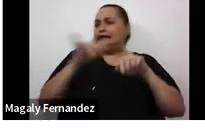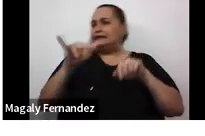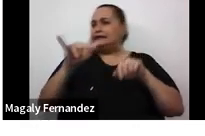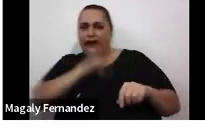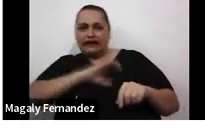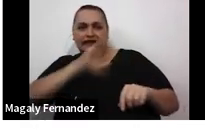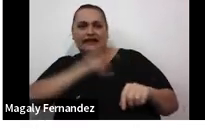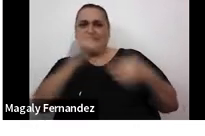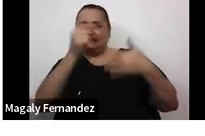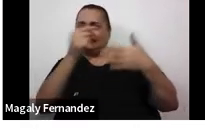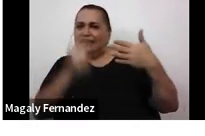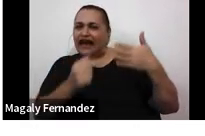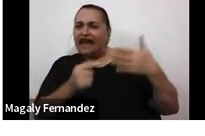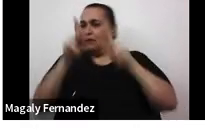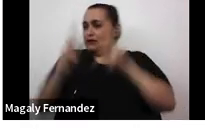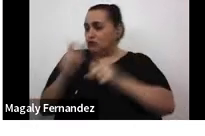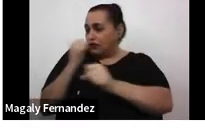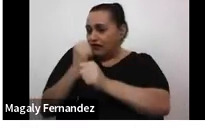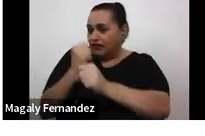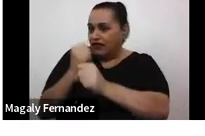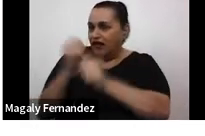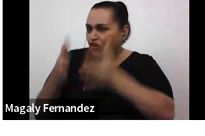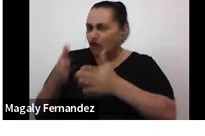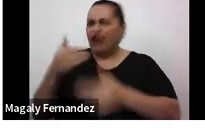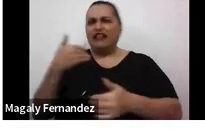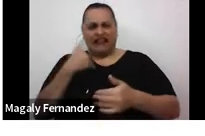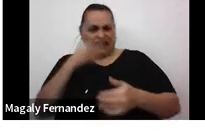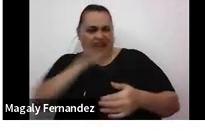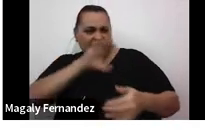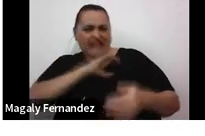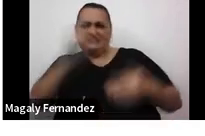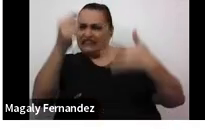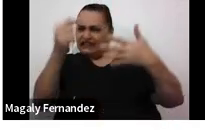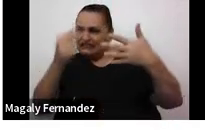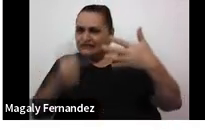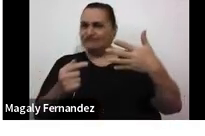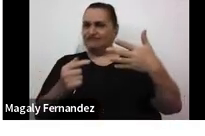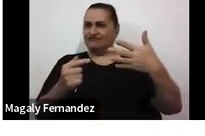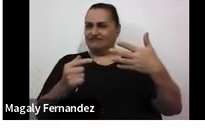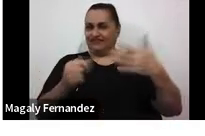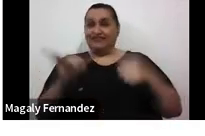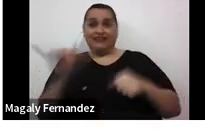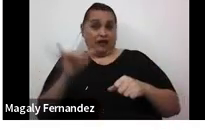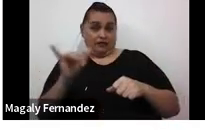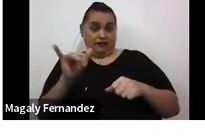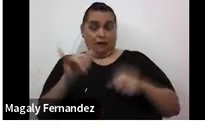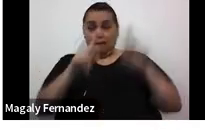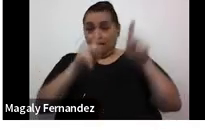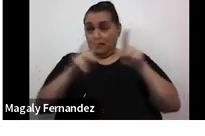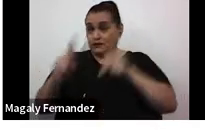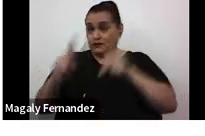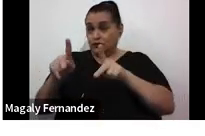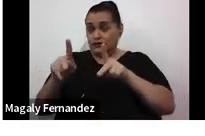que que un obrero tiene que tener otras incluso que lo que las personas